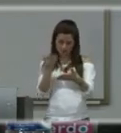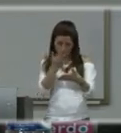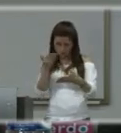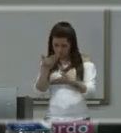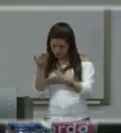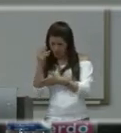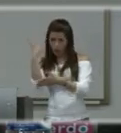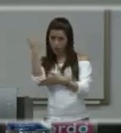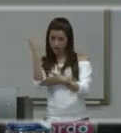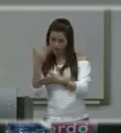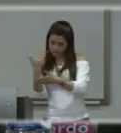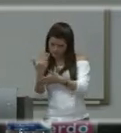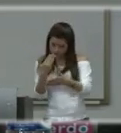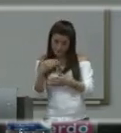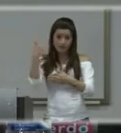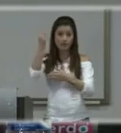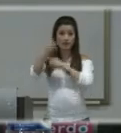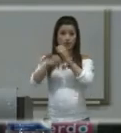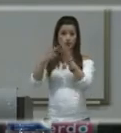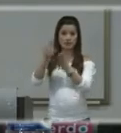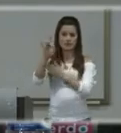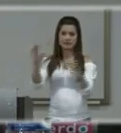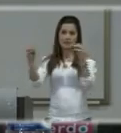esperamos que refleje un poco más de información